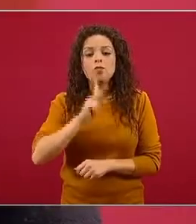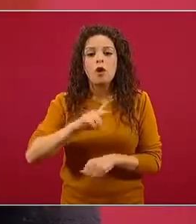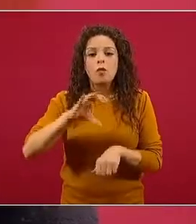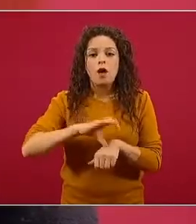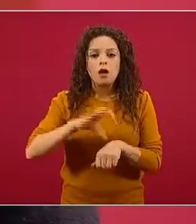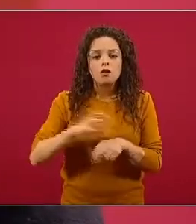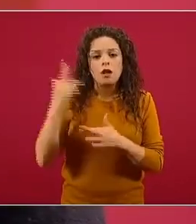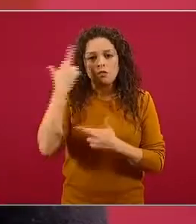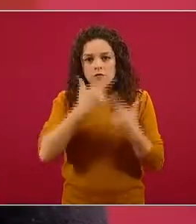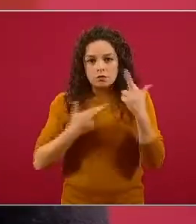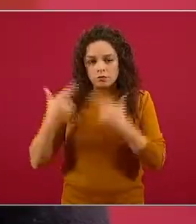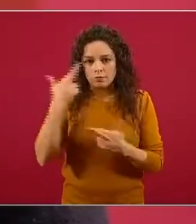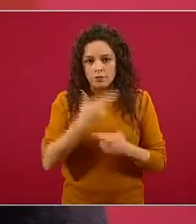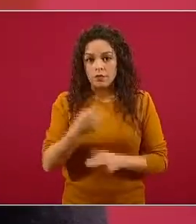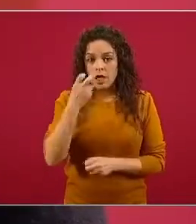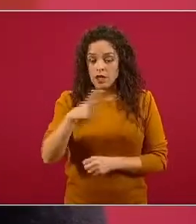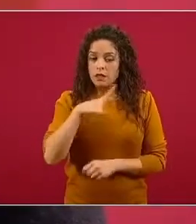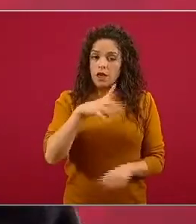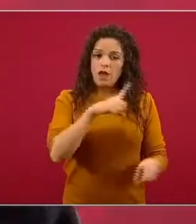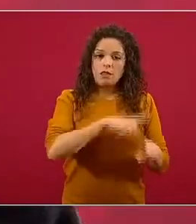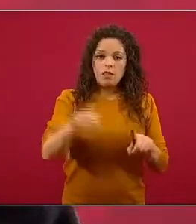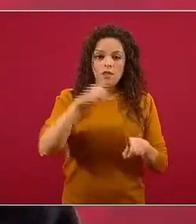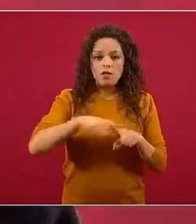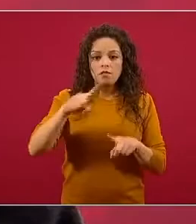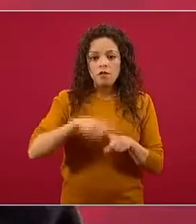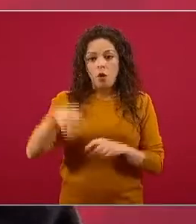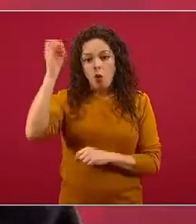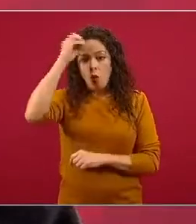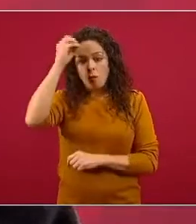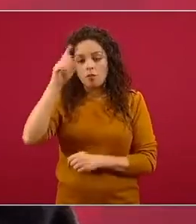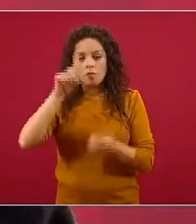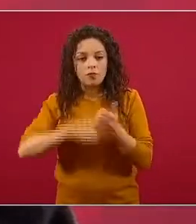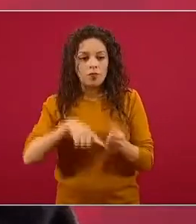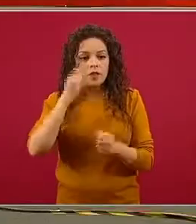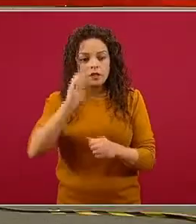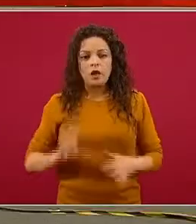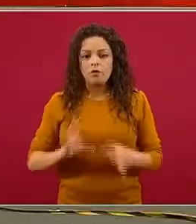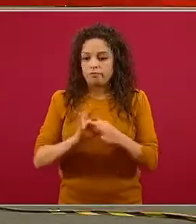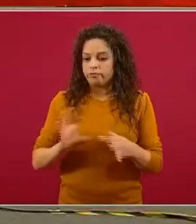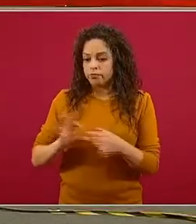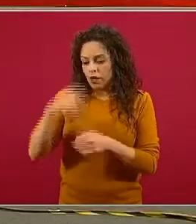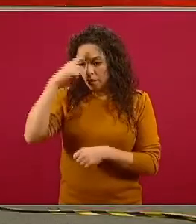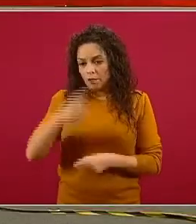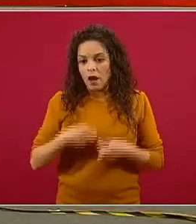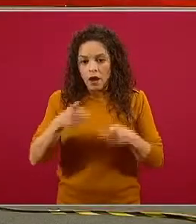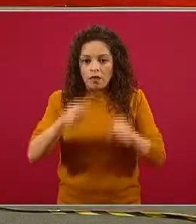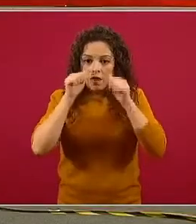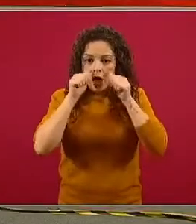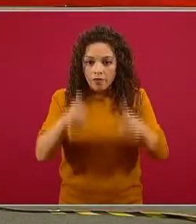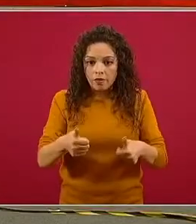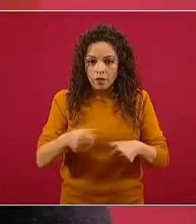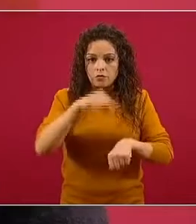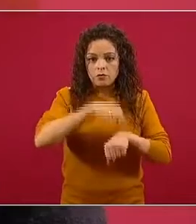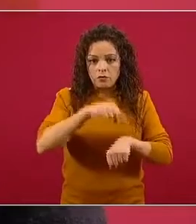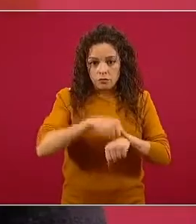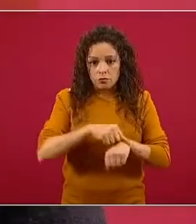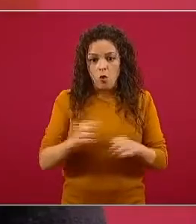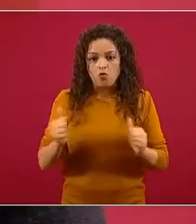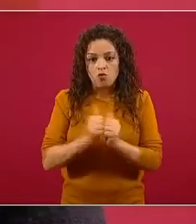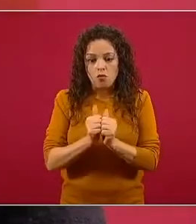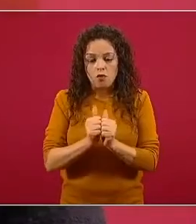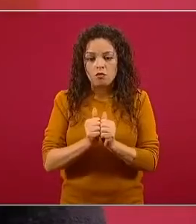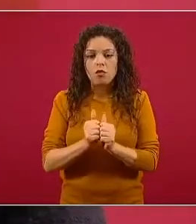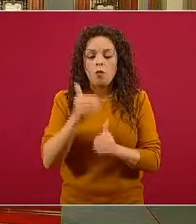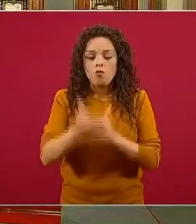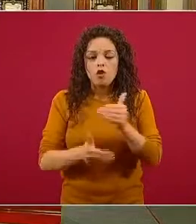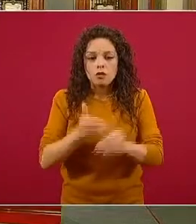establece los distintos criterios de conducción de la atención clínica y la investigación clínica durante un proceso